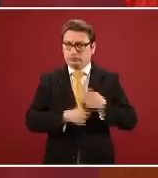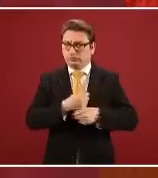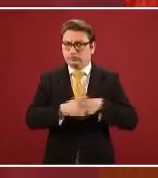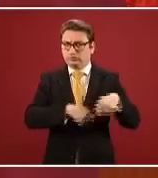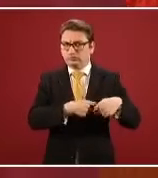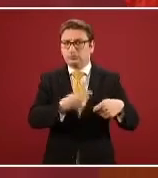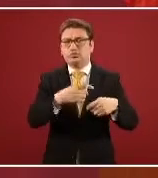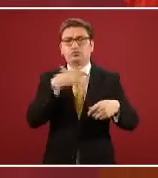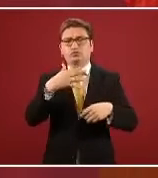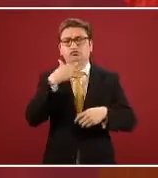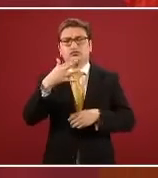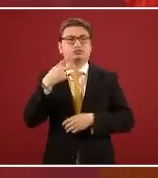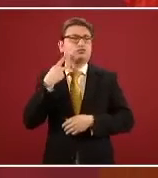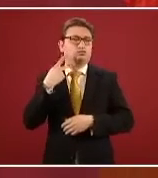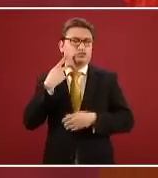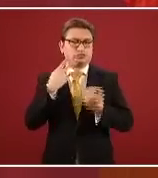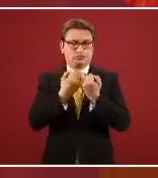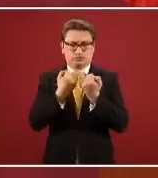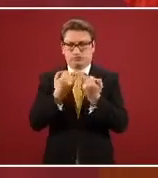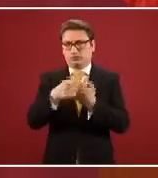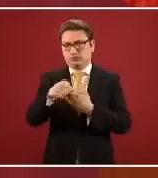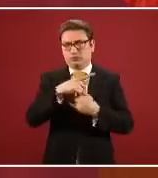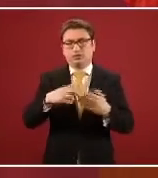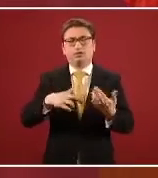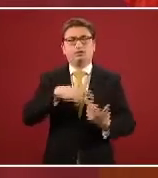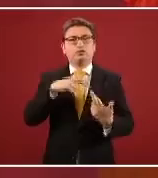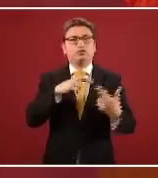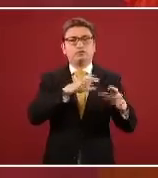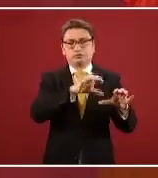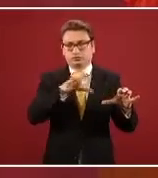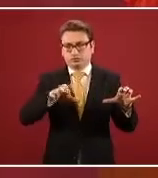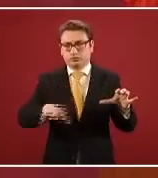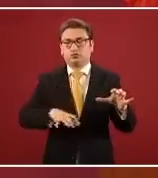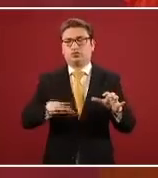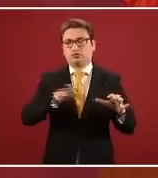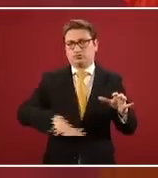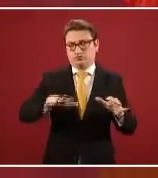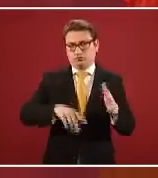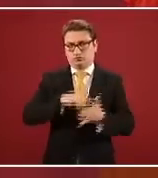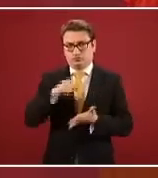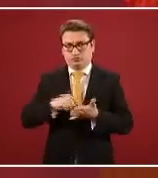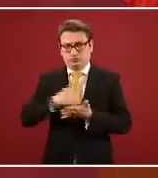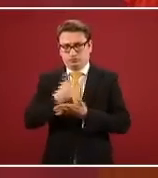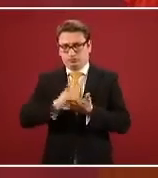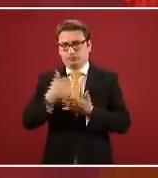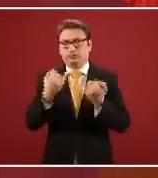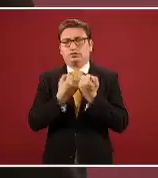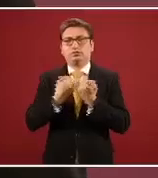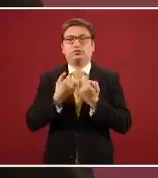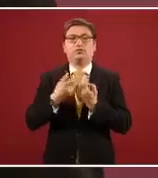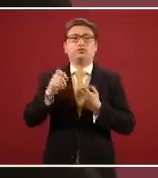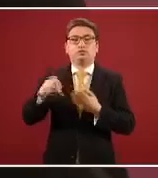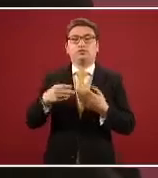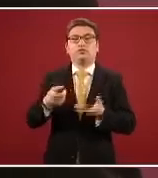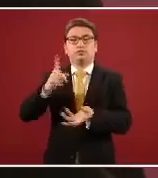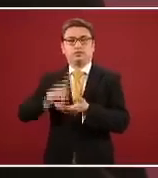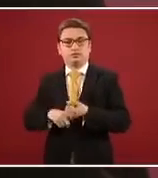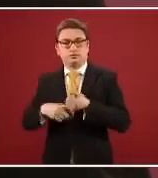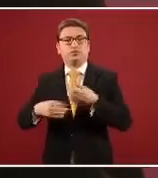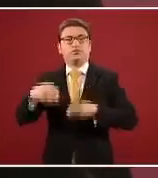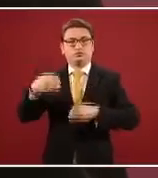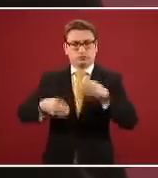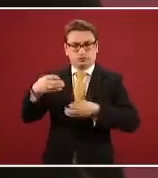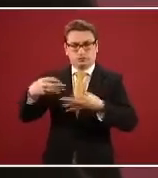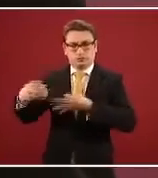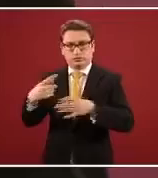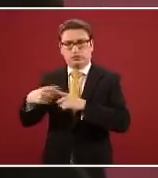contextos de corrupción política, particularmente regional y local. Segundo, el combate a la corrupción dentro del Poder Judicial y dentro de los ministerios